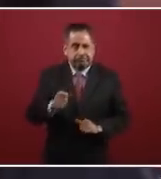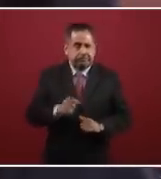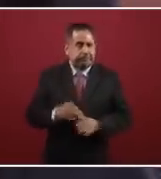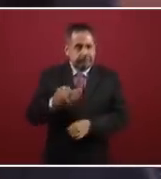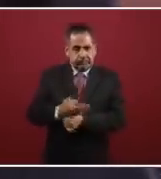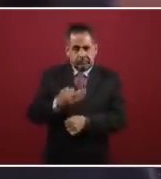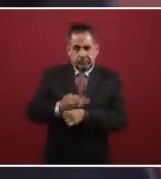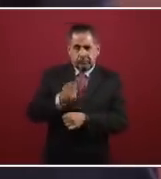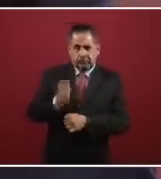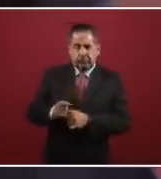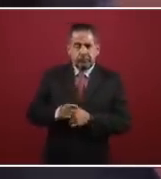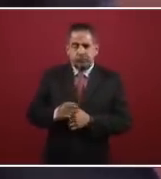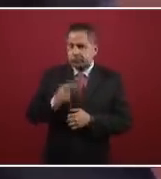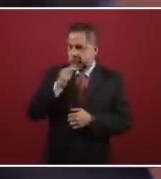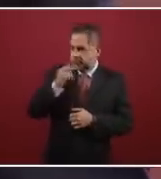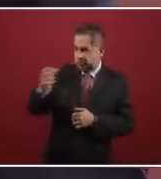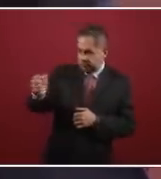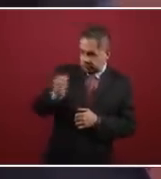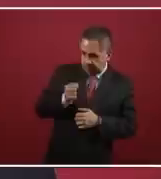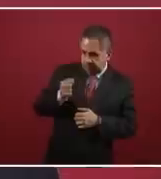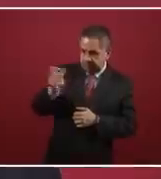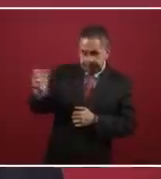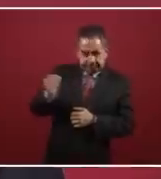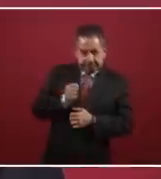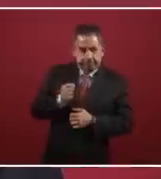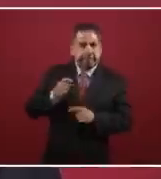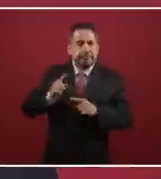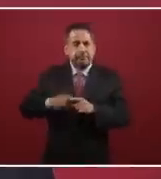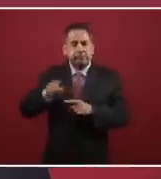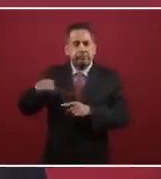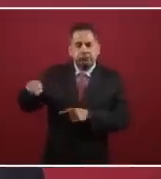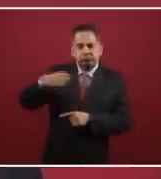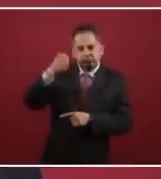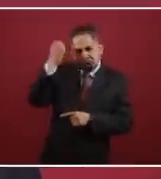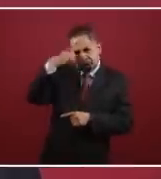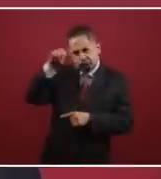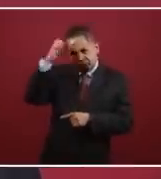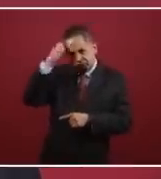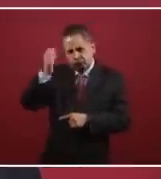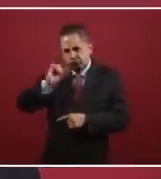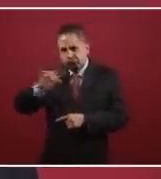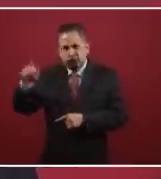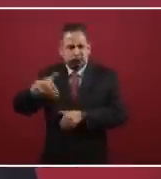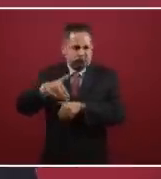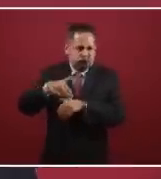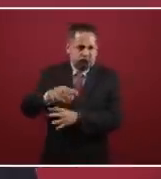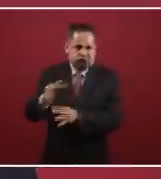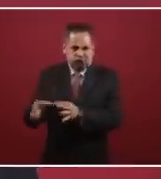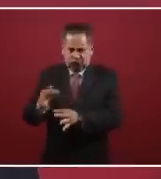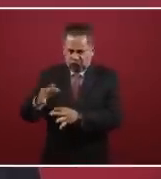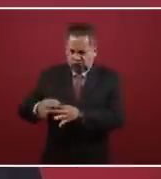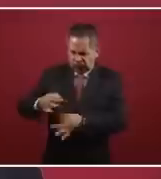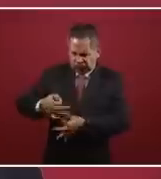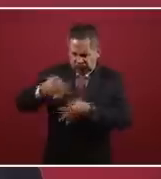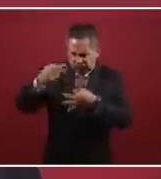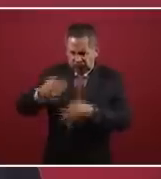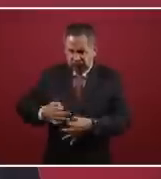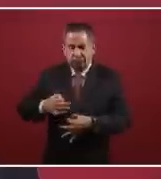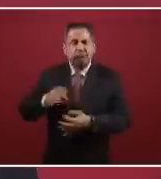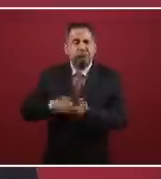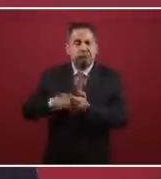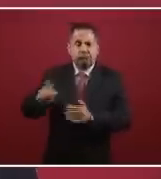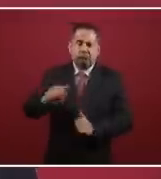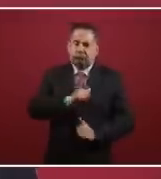estamos utilizando la experiencia, el profesionalismo, la disciplina